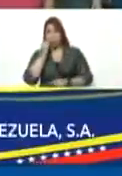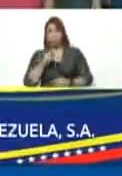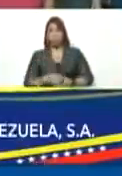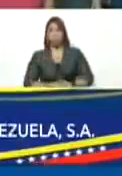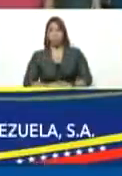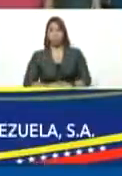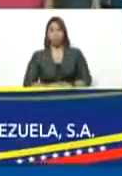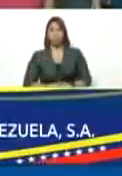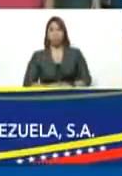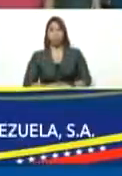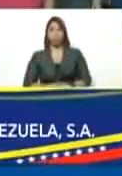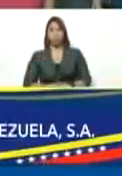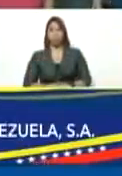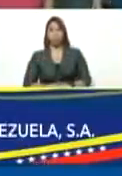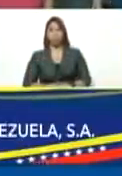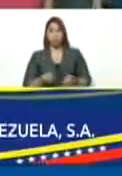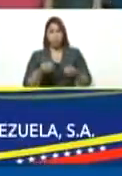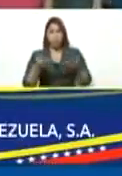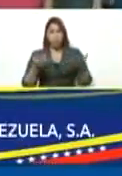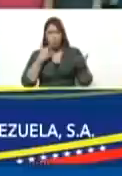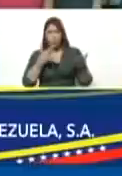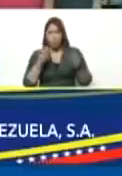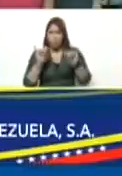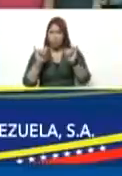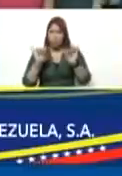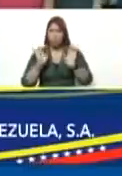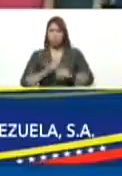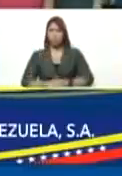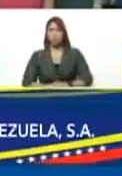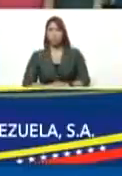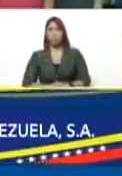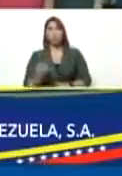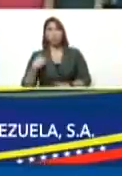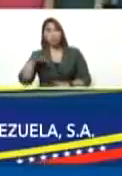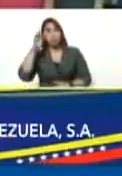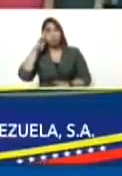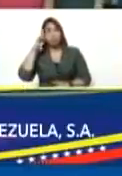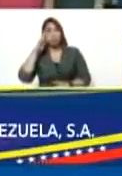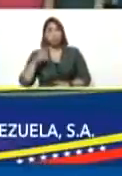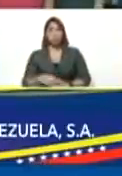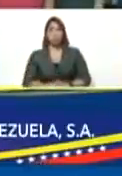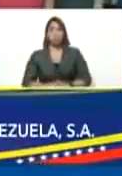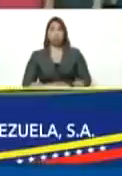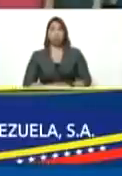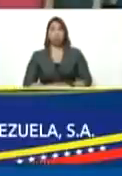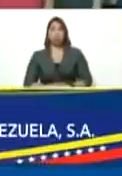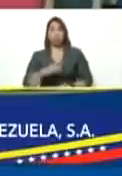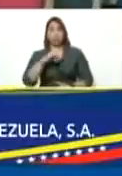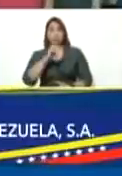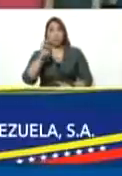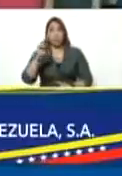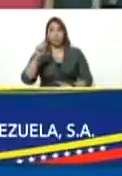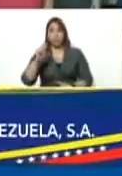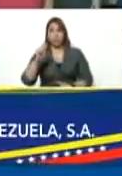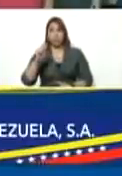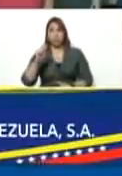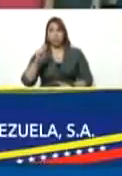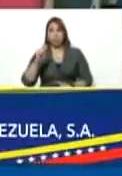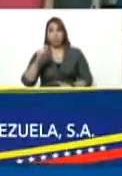Ah, ustedes lo dicen y tienen razón. Los CPT